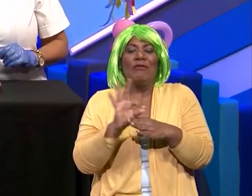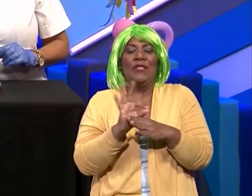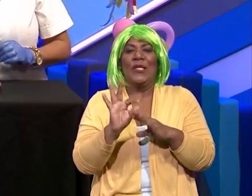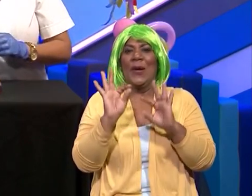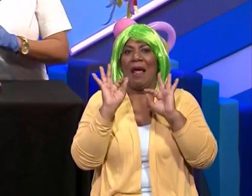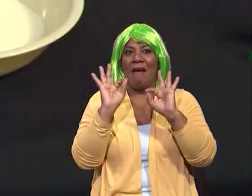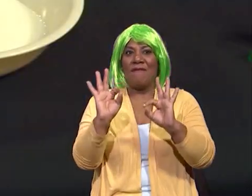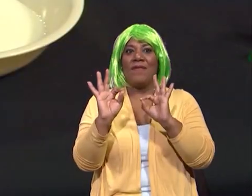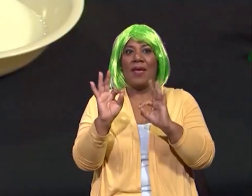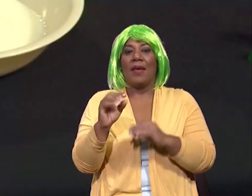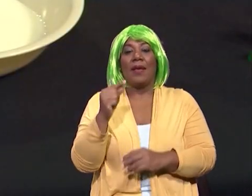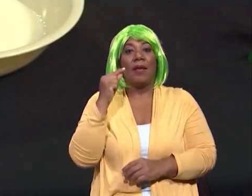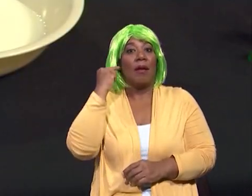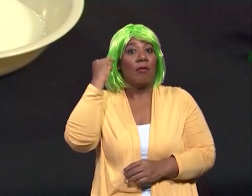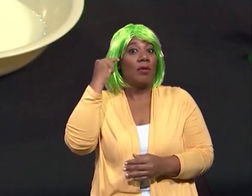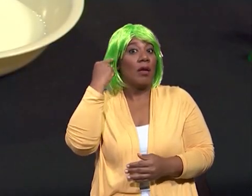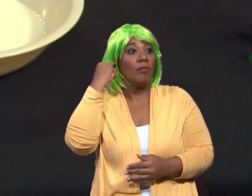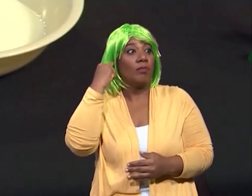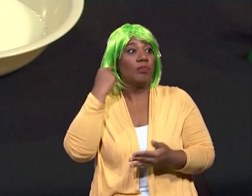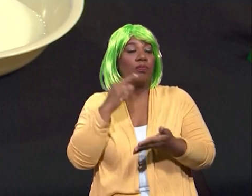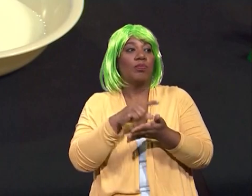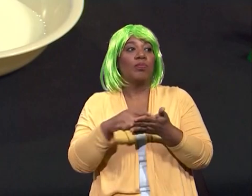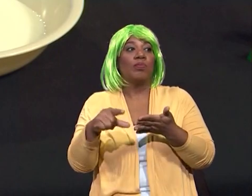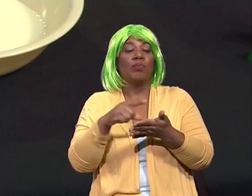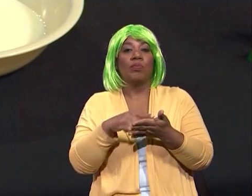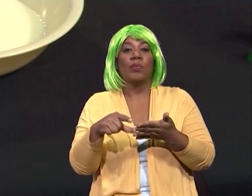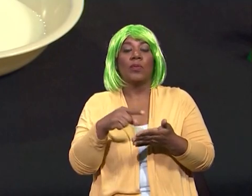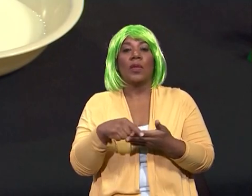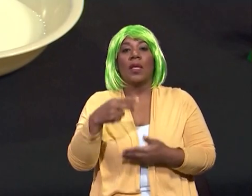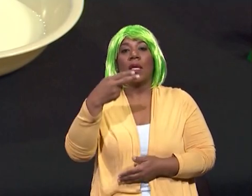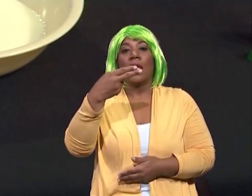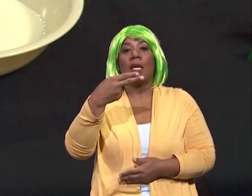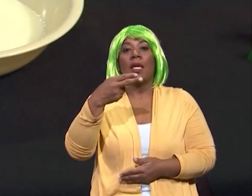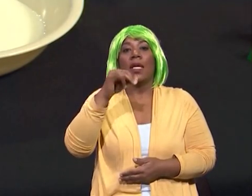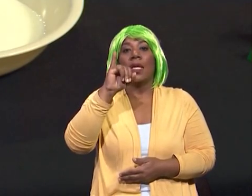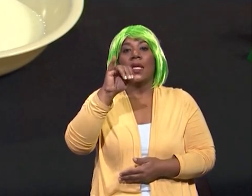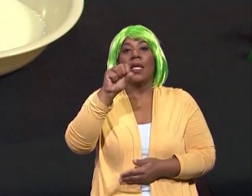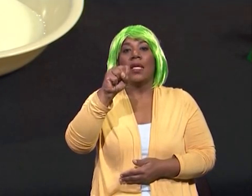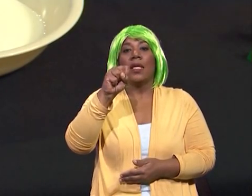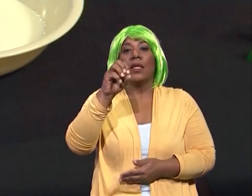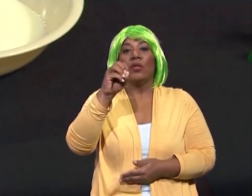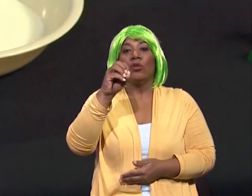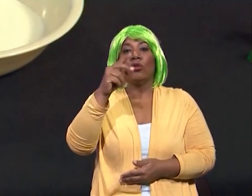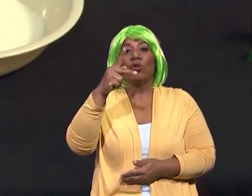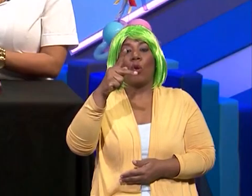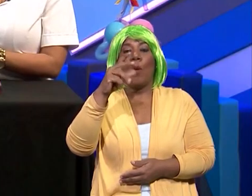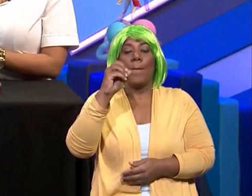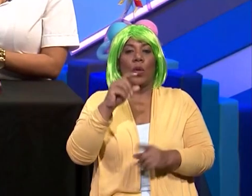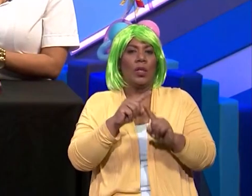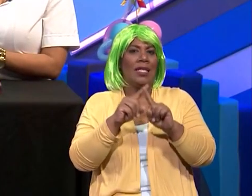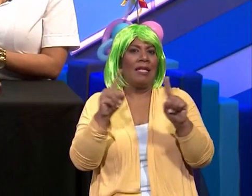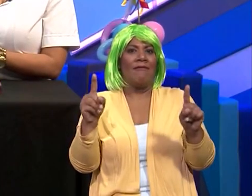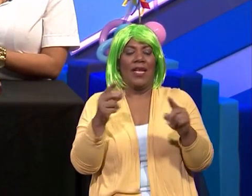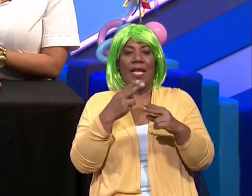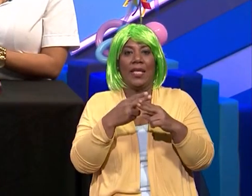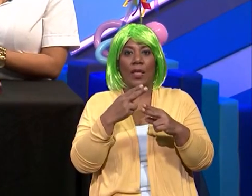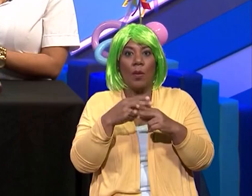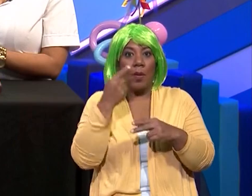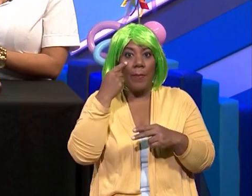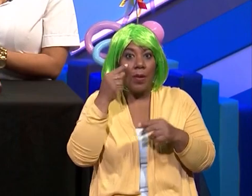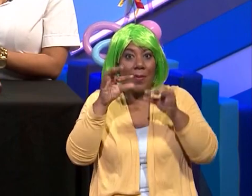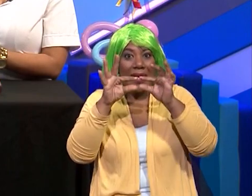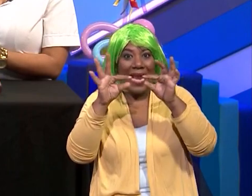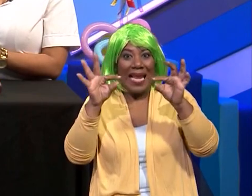tomar nuestros palillos de oídos, Q-tips, hisopo, tiene varios nombres. Y vamos a untarlo